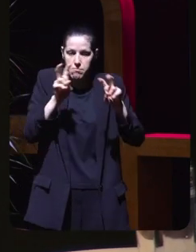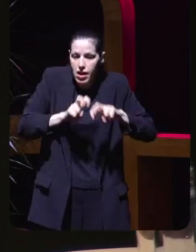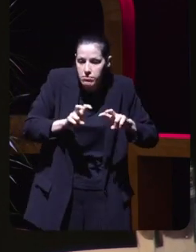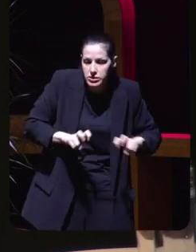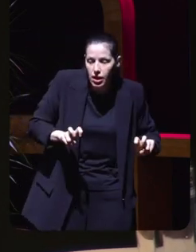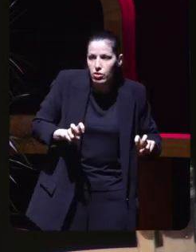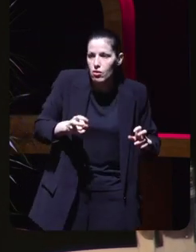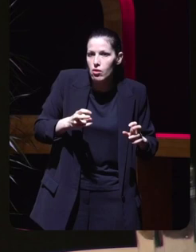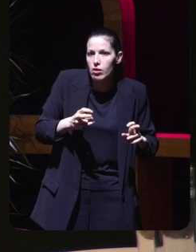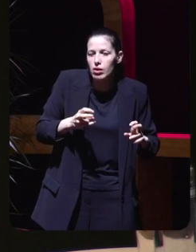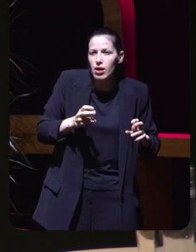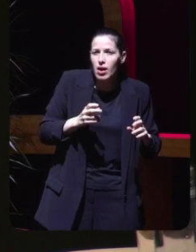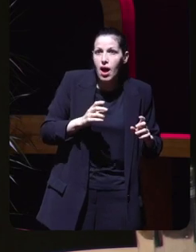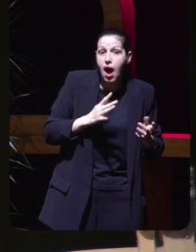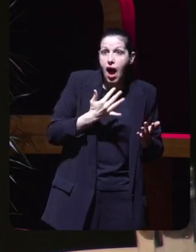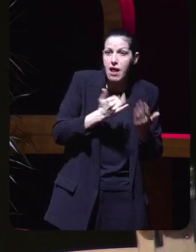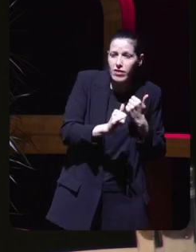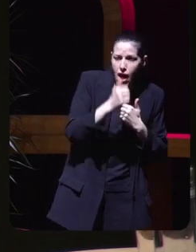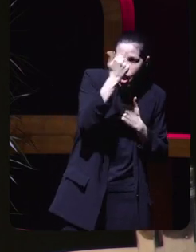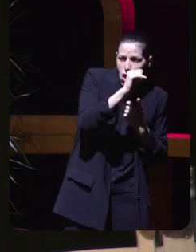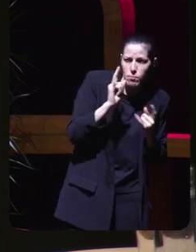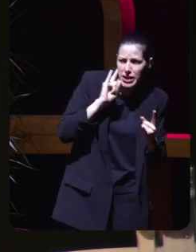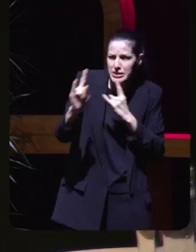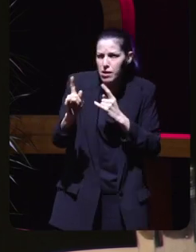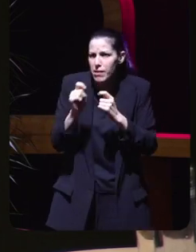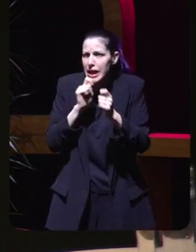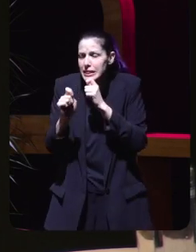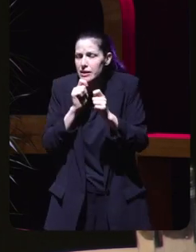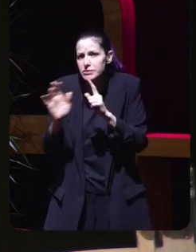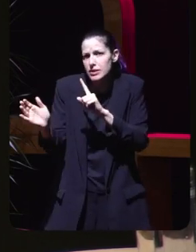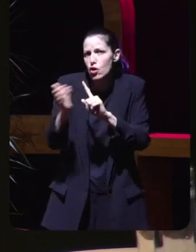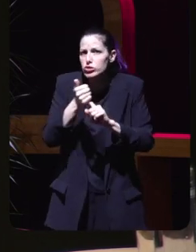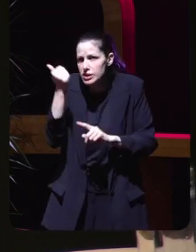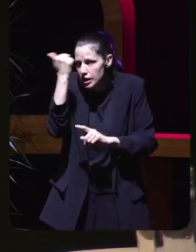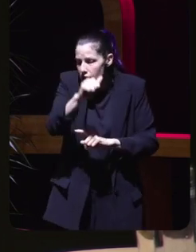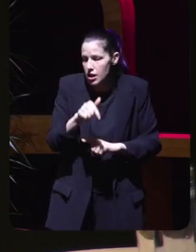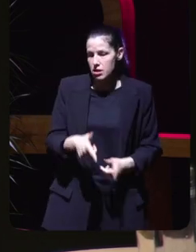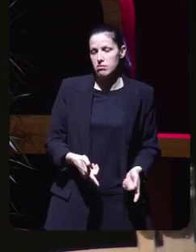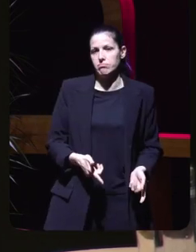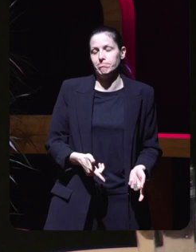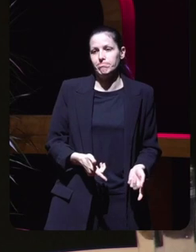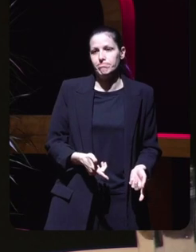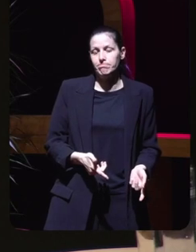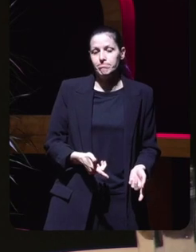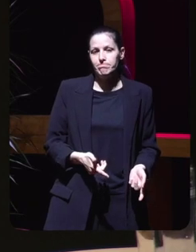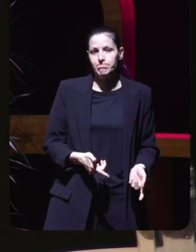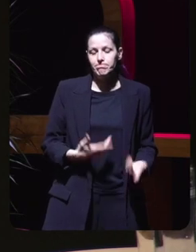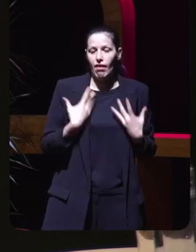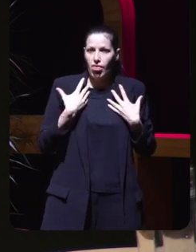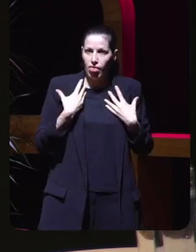contacto chamuel por teléfono fisió la entrevistado un poco así pues Vale bueno